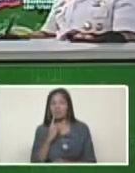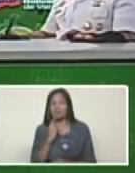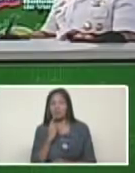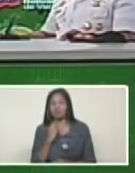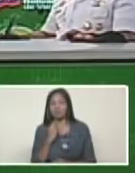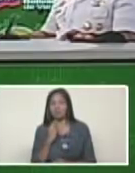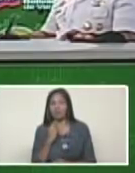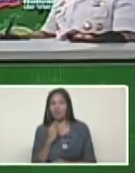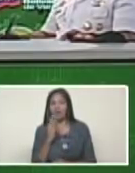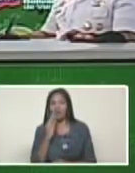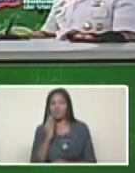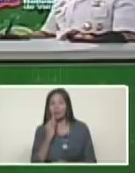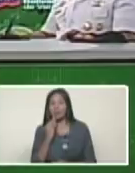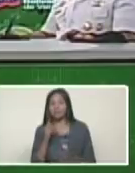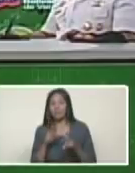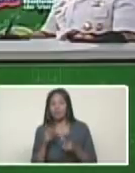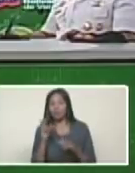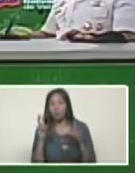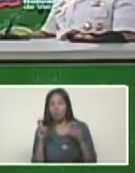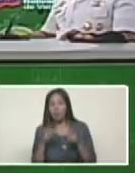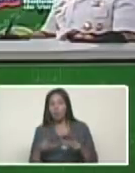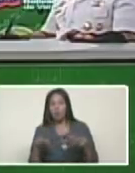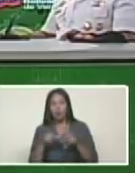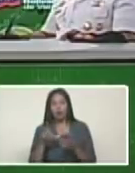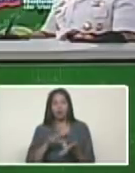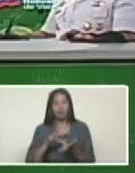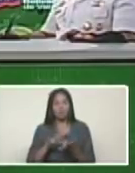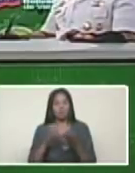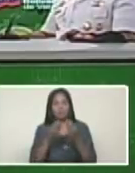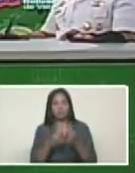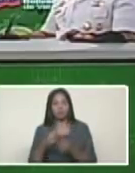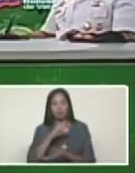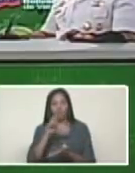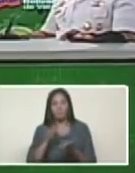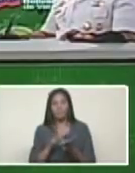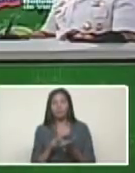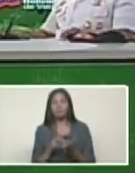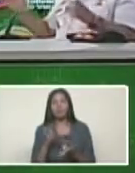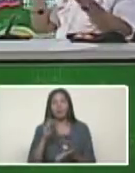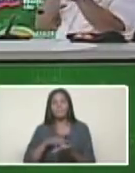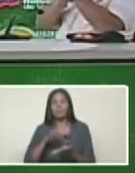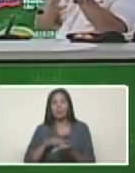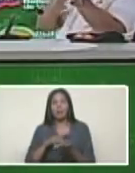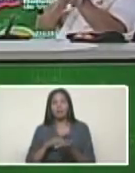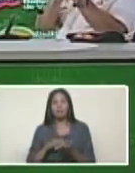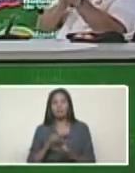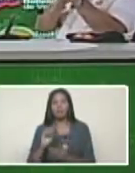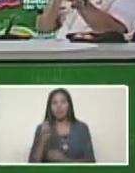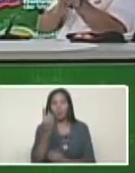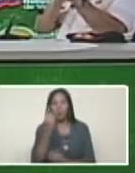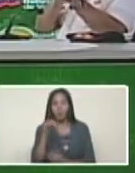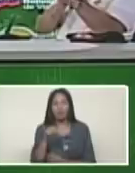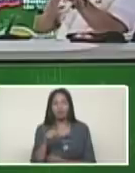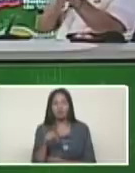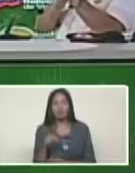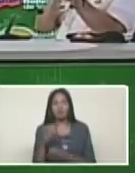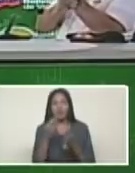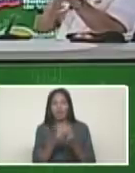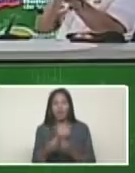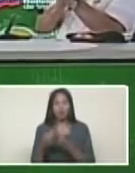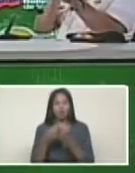de crear una zona económica especial de desarrollo integral en el Estado Aragua, y será la número 1 de la zona